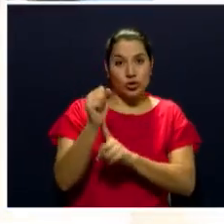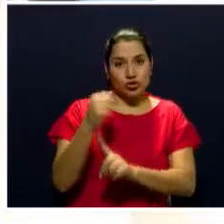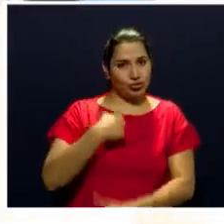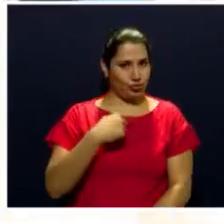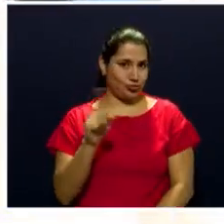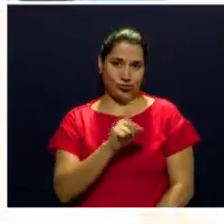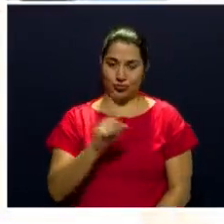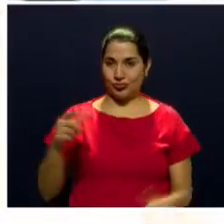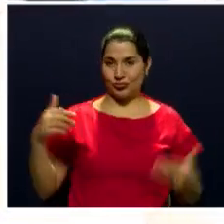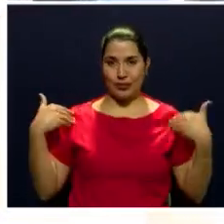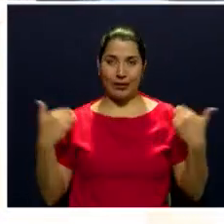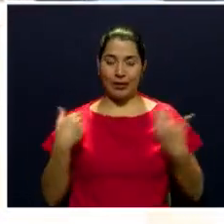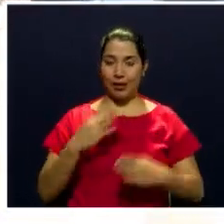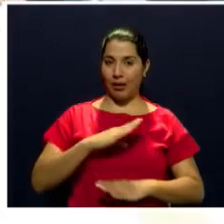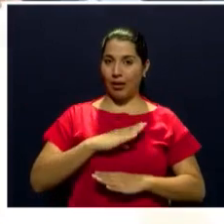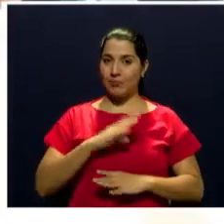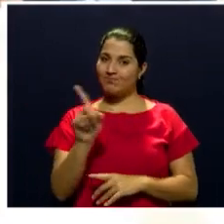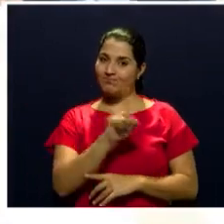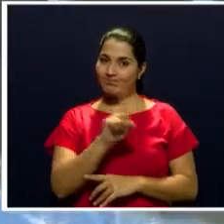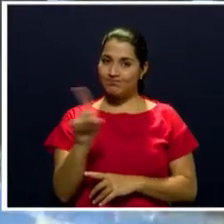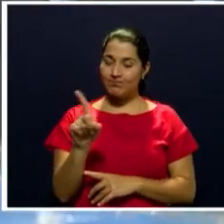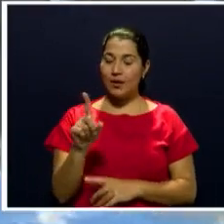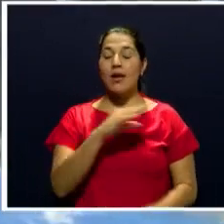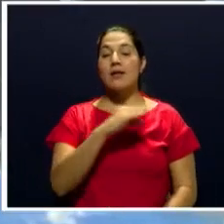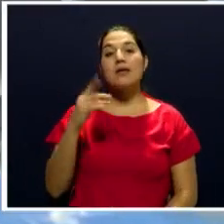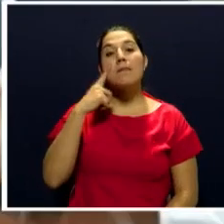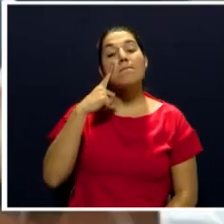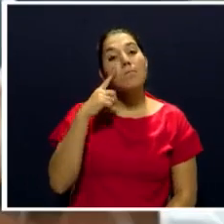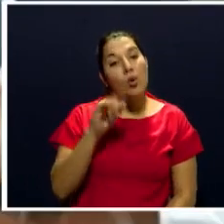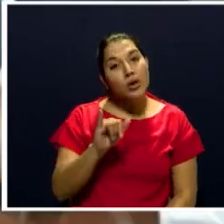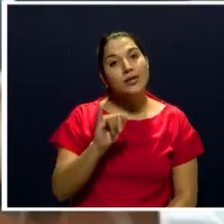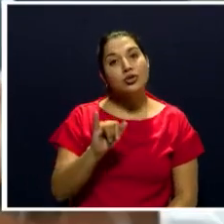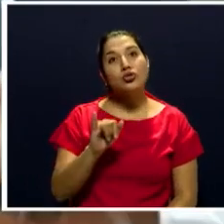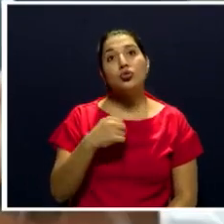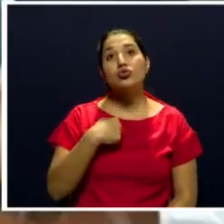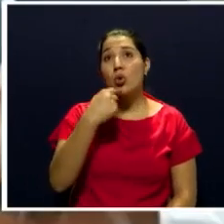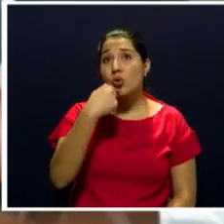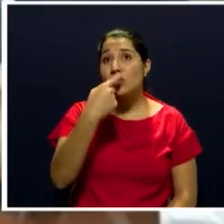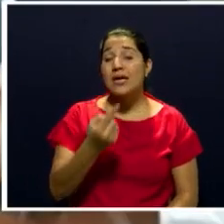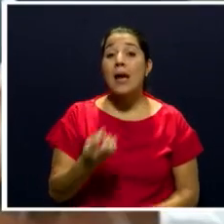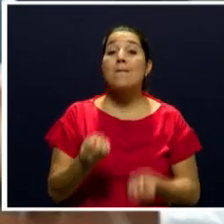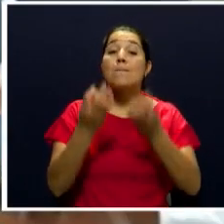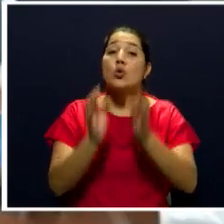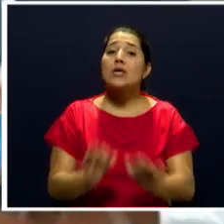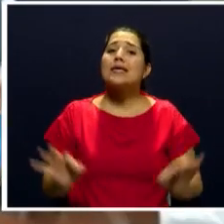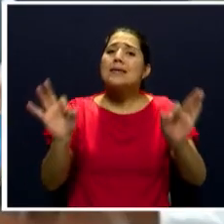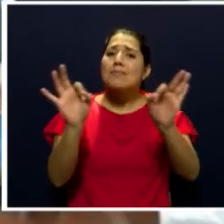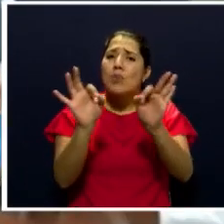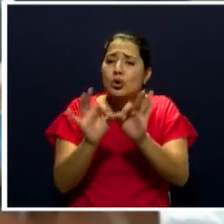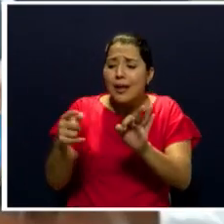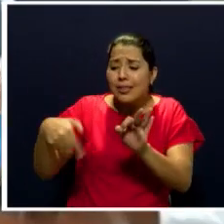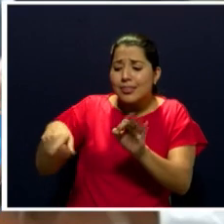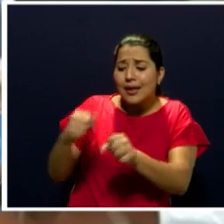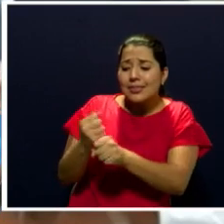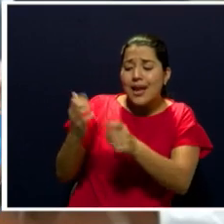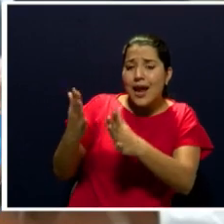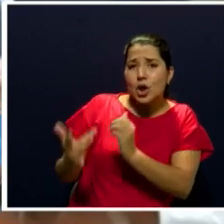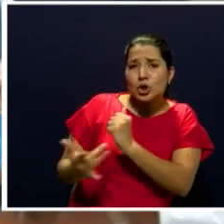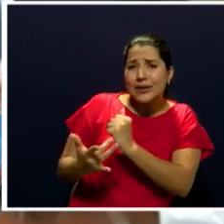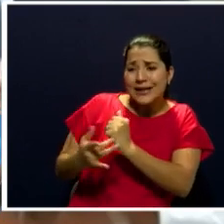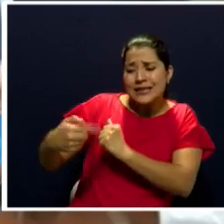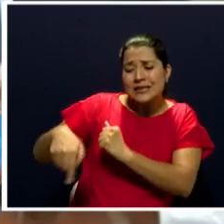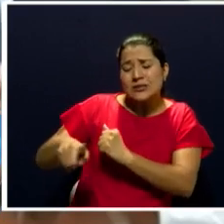feliz. Ciertamente, y por eso decíamos ahora que es importante que el personal técnico haga una valoración